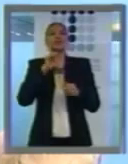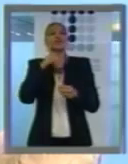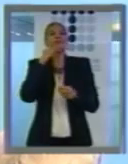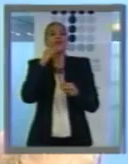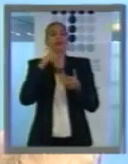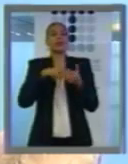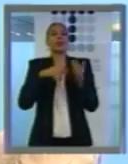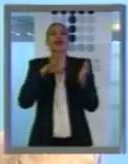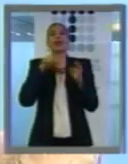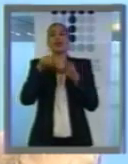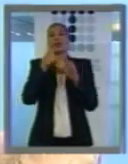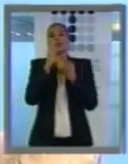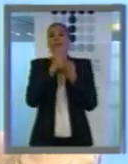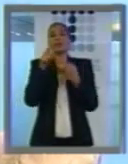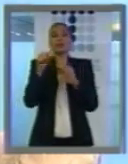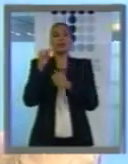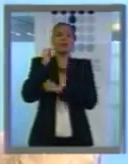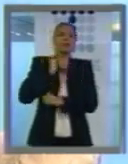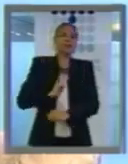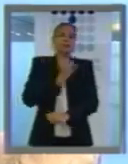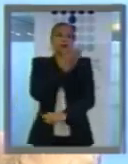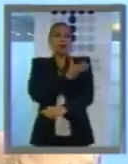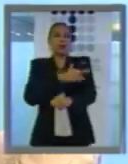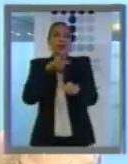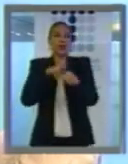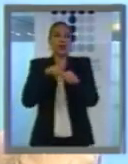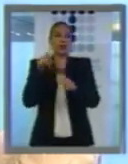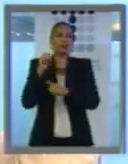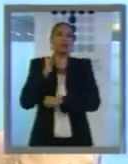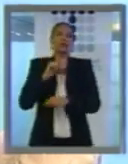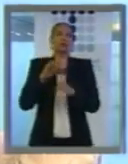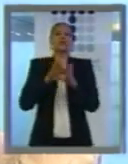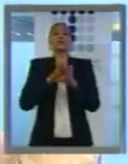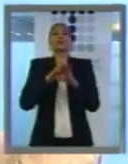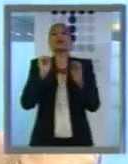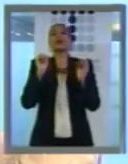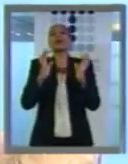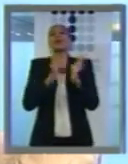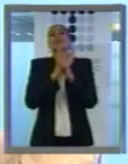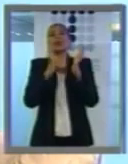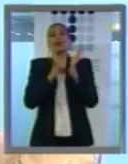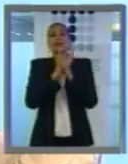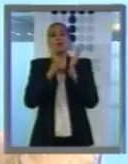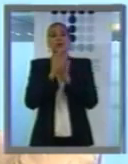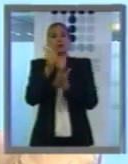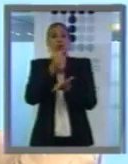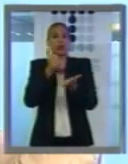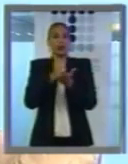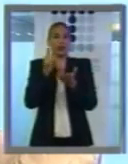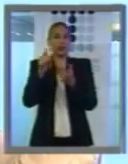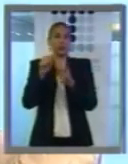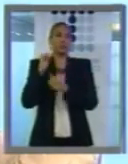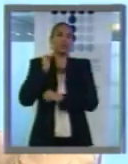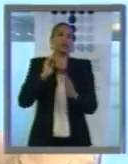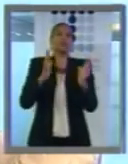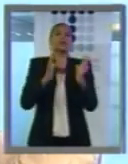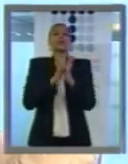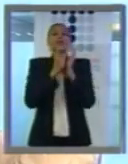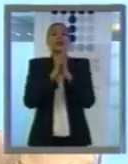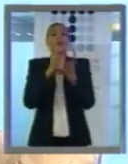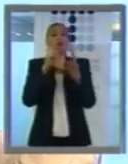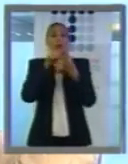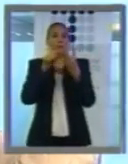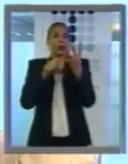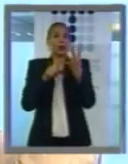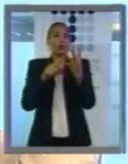Comité Coordinador, que está presidido por el presidente del Comité de Participación Ciudadana, y participan las cuatro instituciones